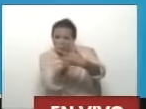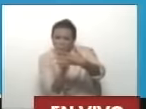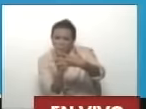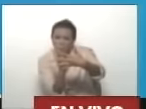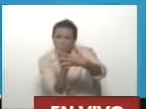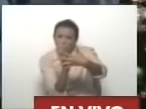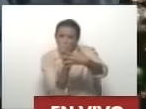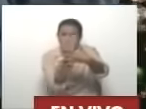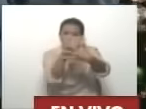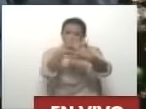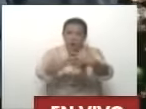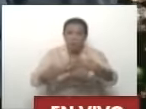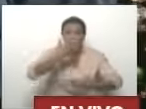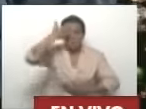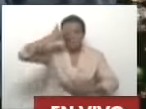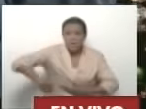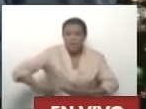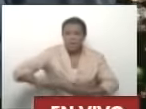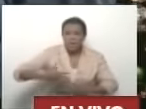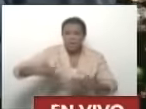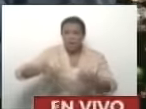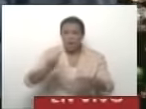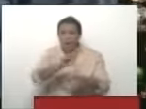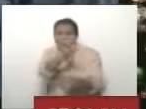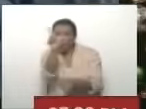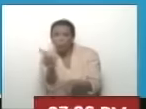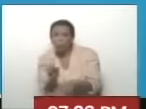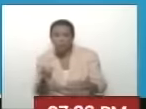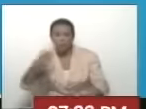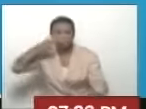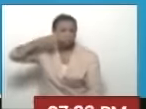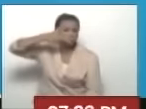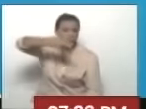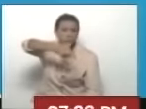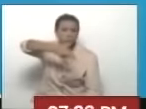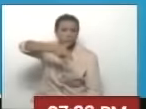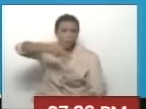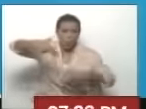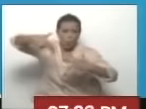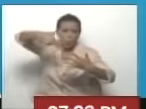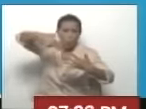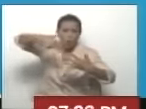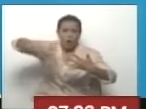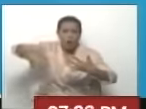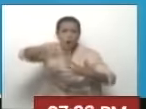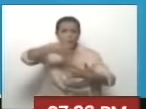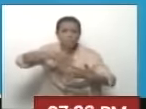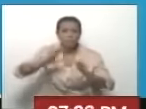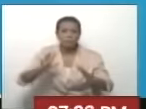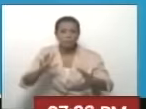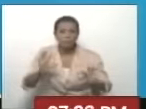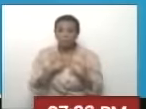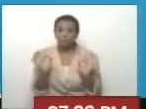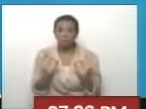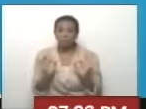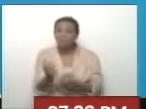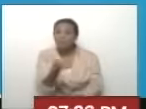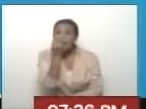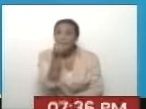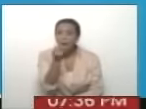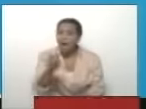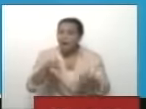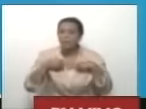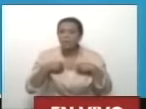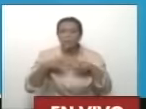¿Que monte una base militar en la Guayana Esequiba apuntando a Venezuela? Jamás, jamás de los